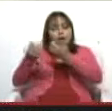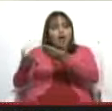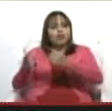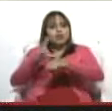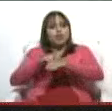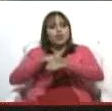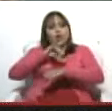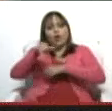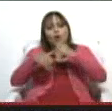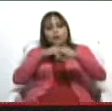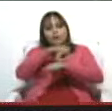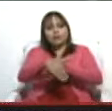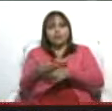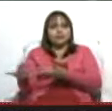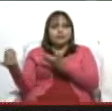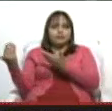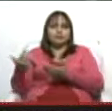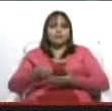Rodríguez, escuchemos.